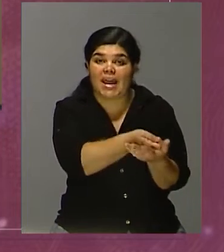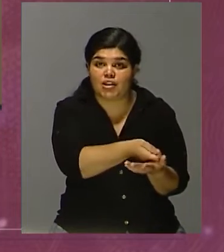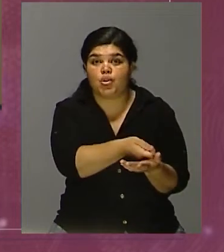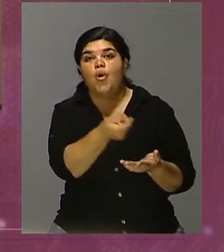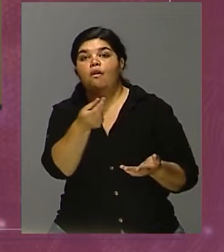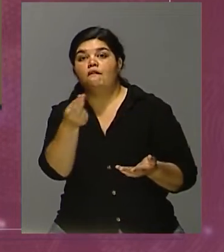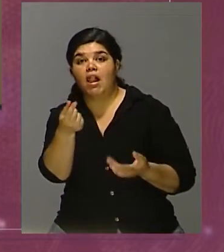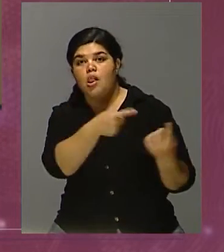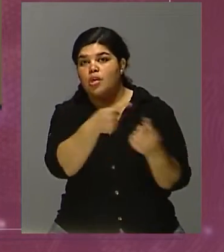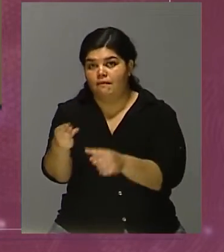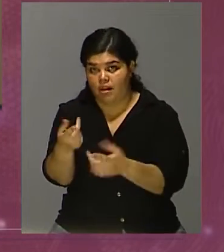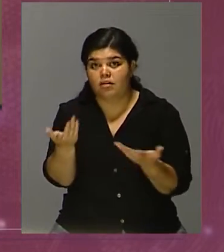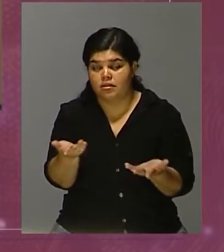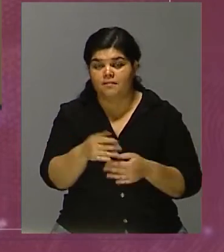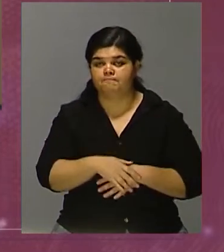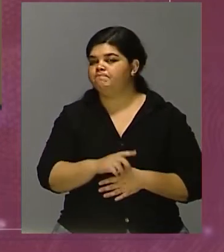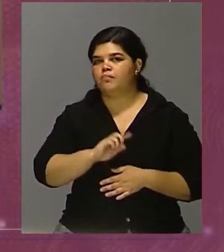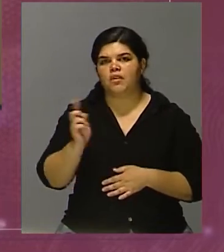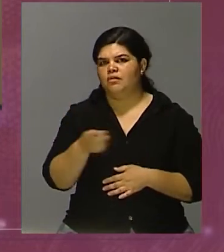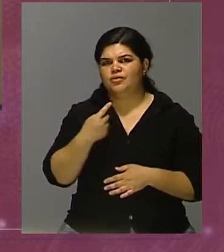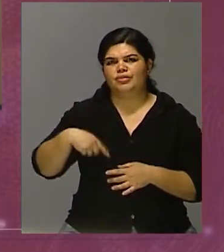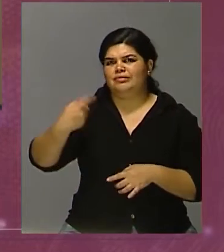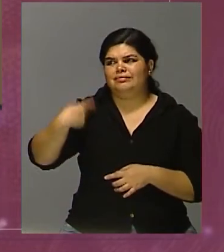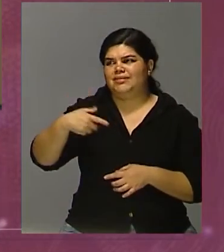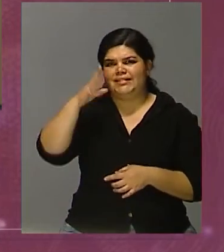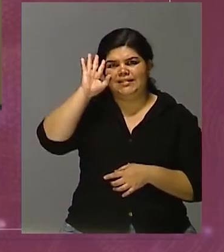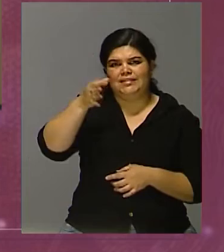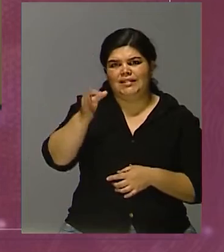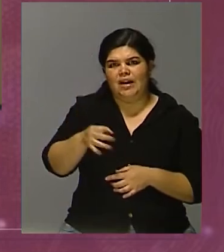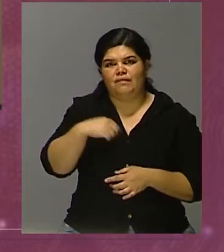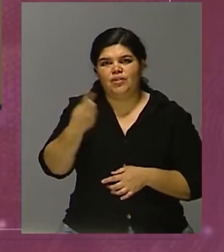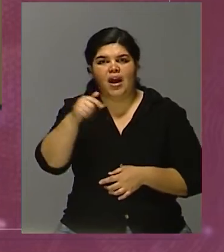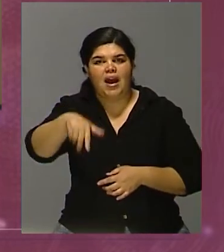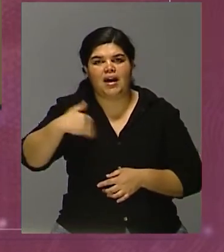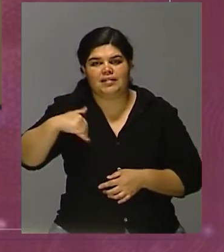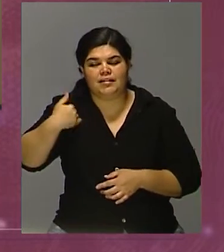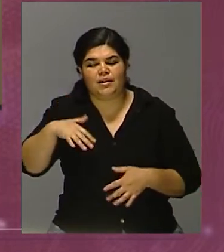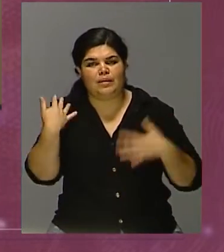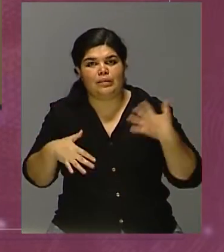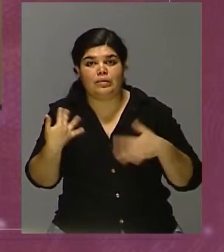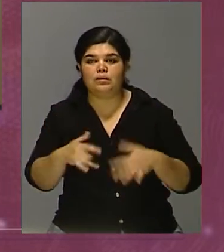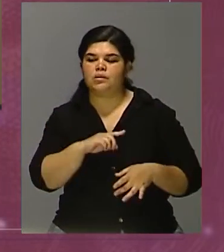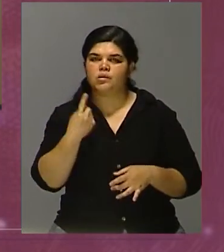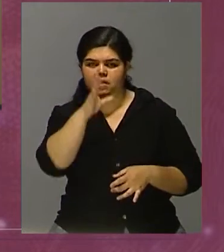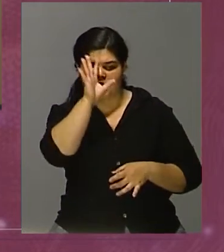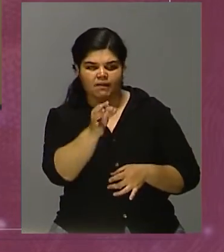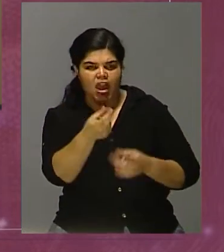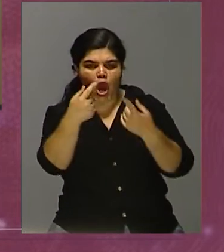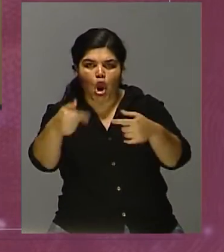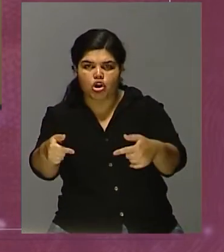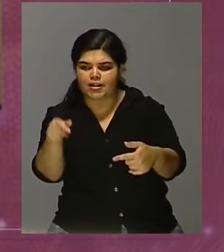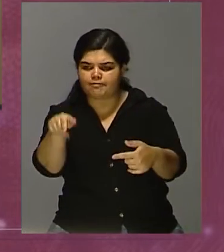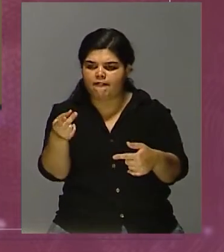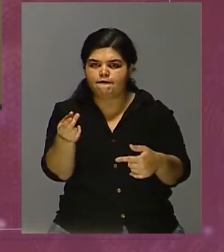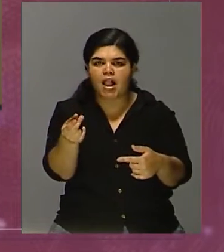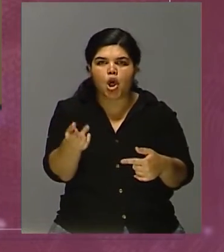tema, sacándolo del tema del mercado de valores, en la vida cotidiana muchas veces decimos, bueno, estamos pagando por un producto más de lo que el producto vale, y eso lo tenemos bien